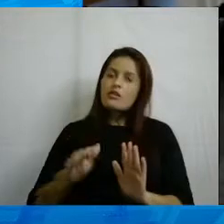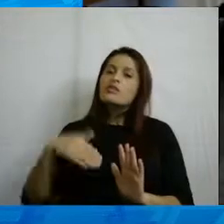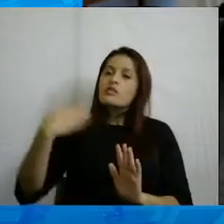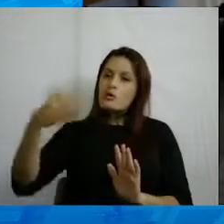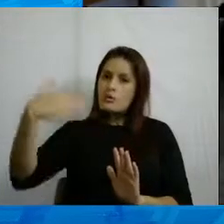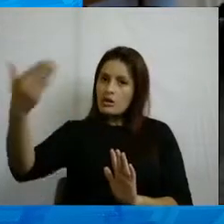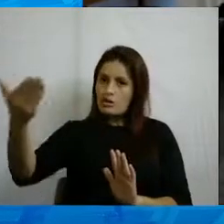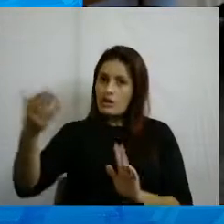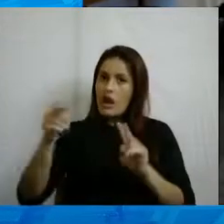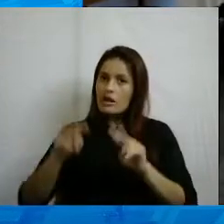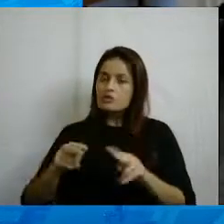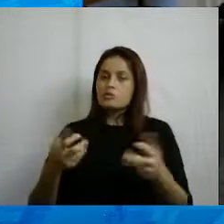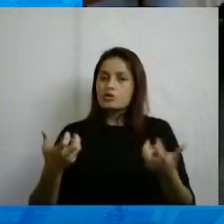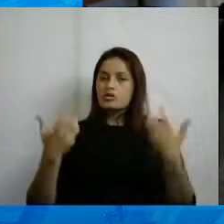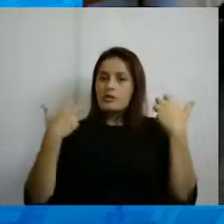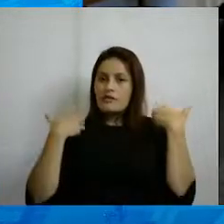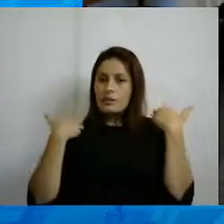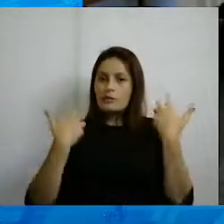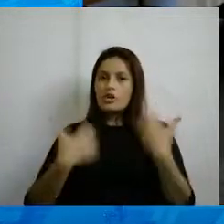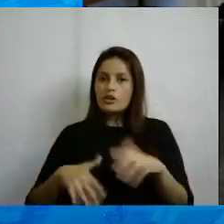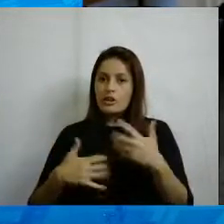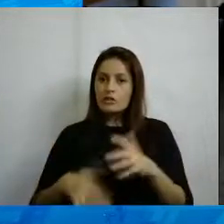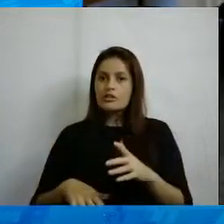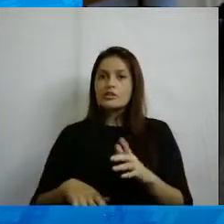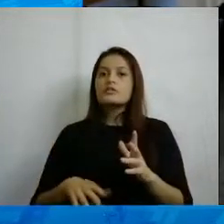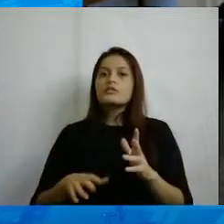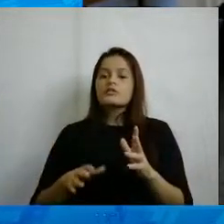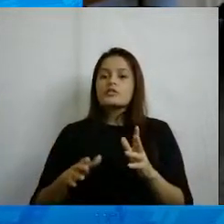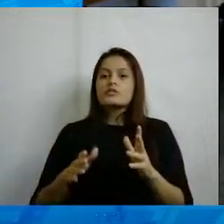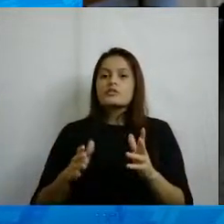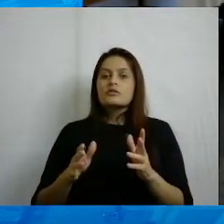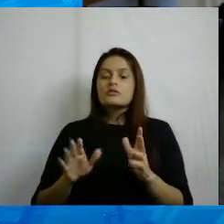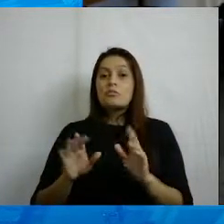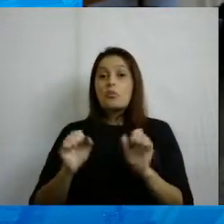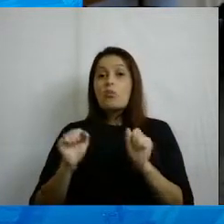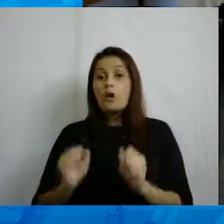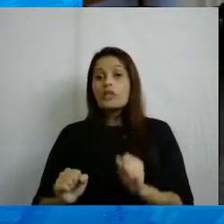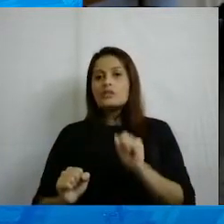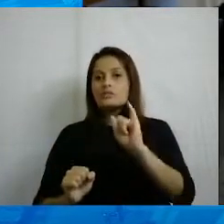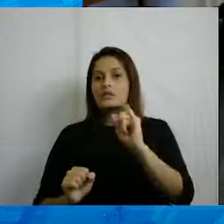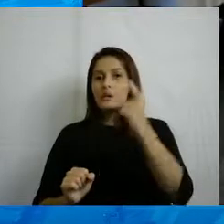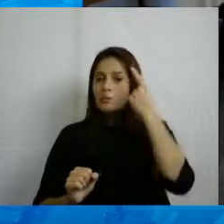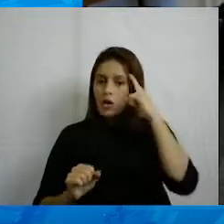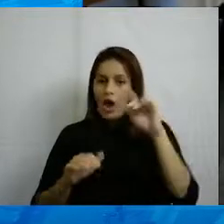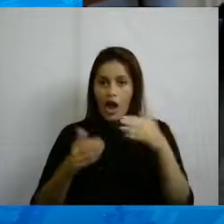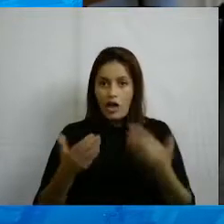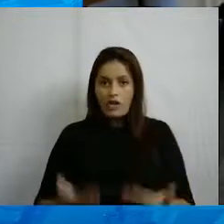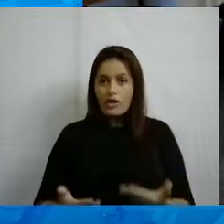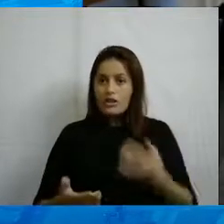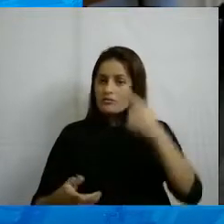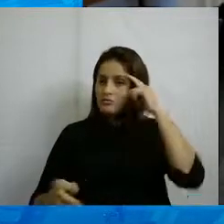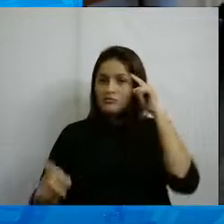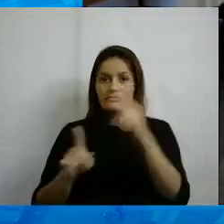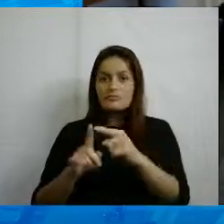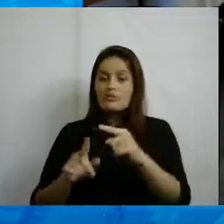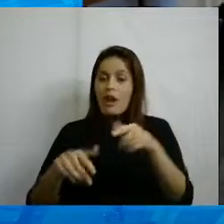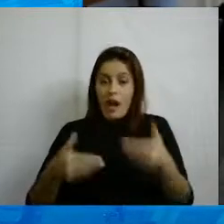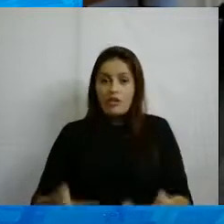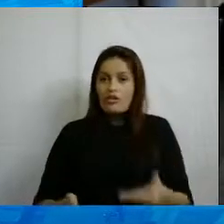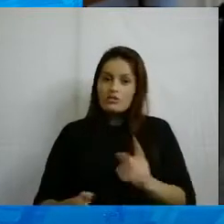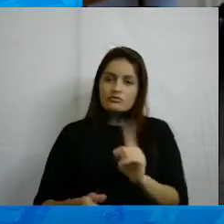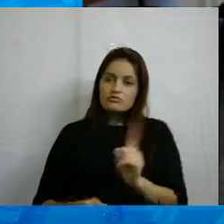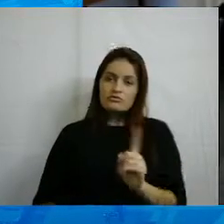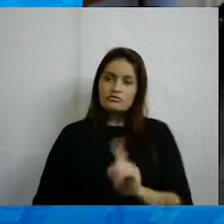porque con la responsabilidad que tenemos que tener con el medio ambiente, podría ser, pero no es algo que se haya proyectado o definido en este